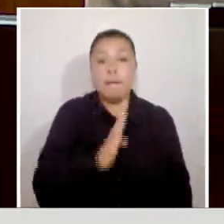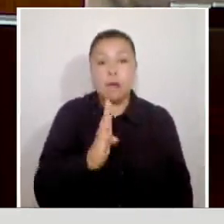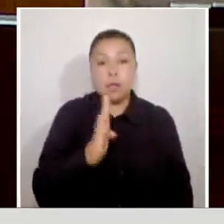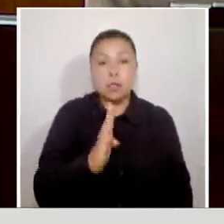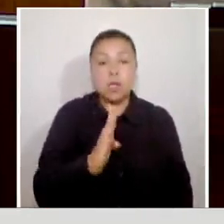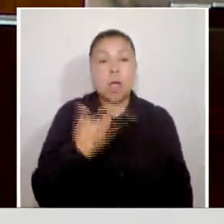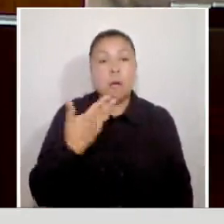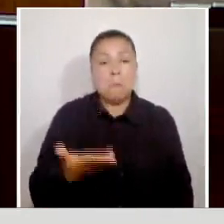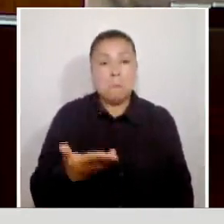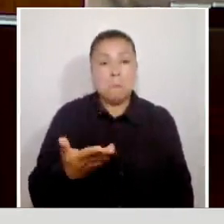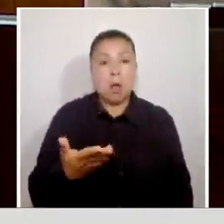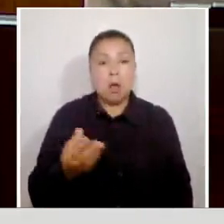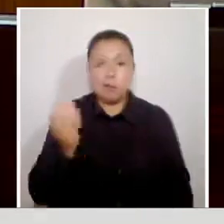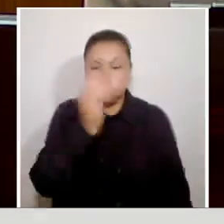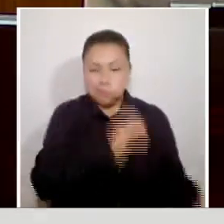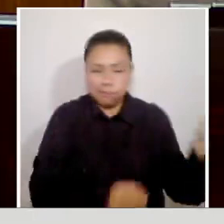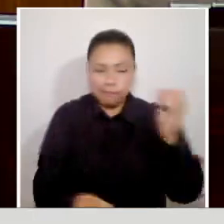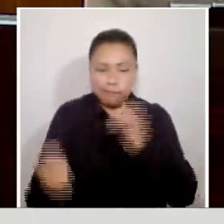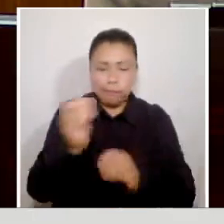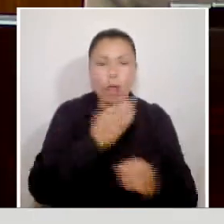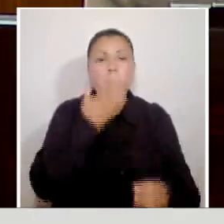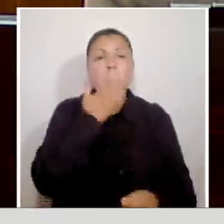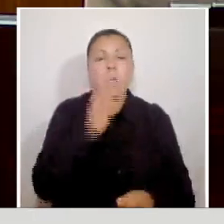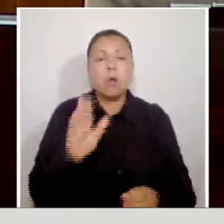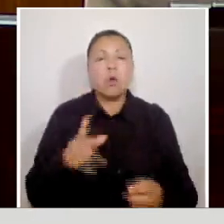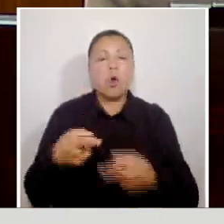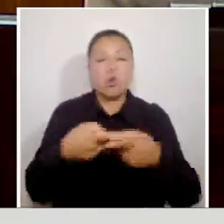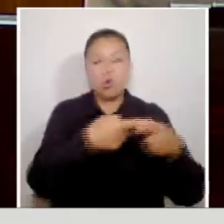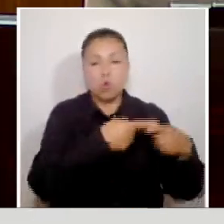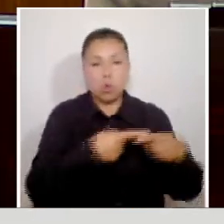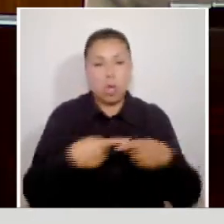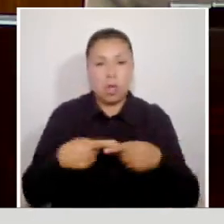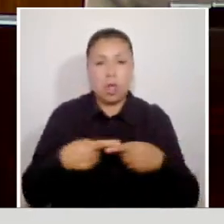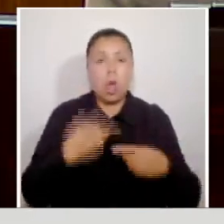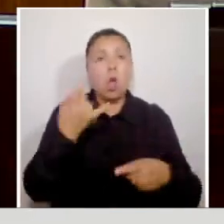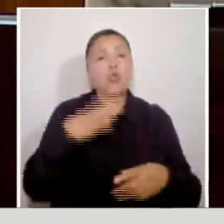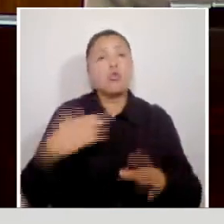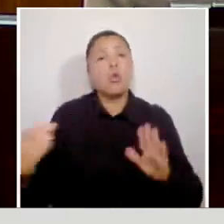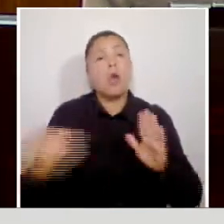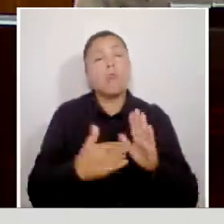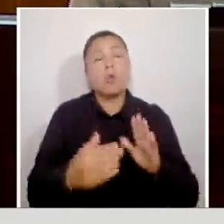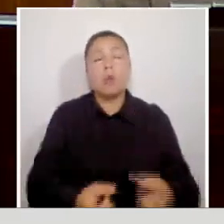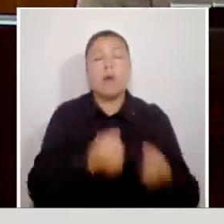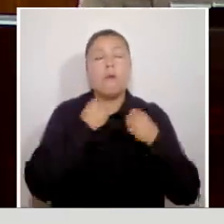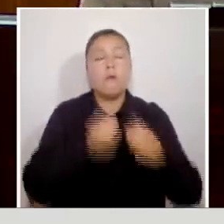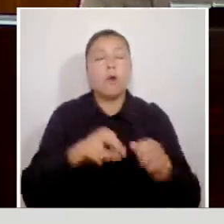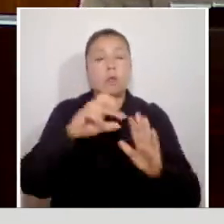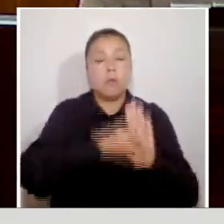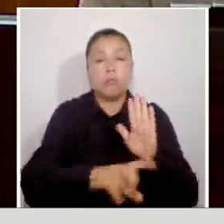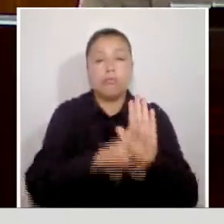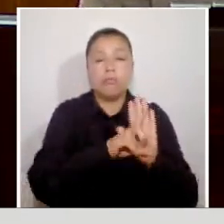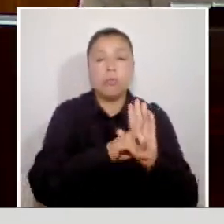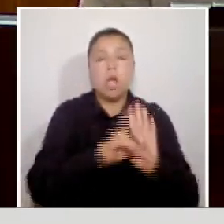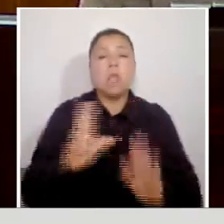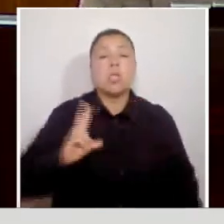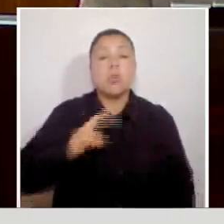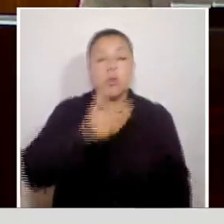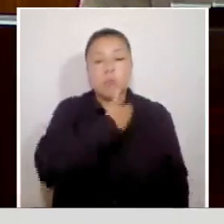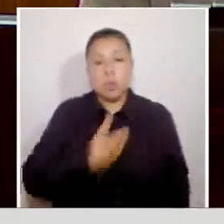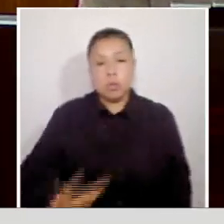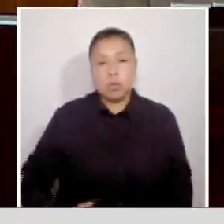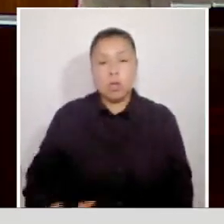construir una mejor sociedad solo puedo apoyar con mucha fuerza un proyecto como este señor presidente y